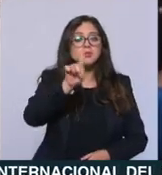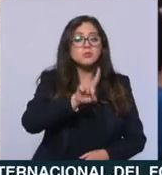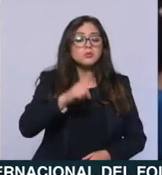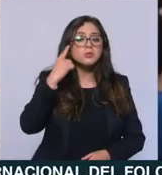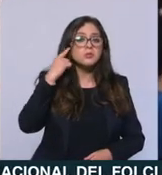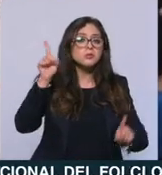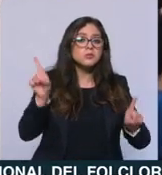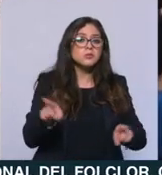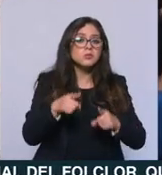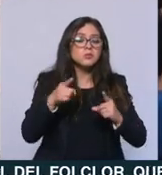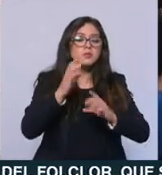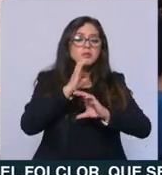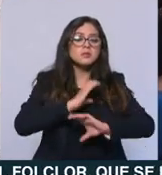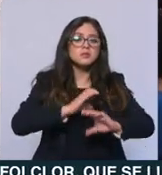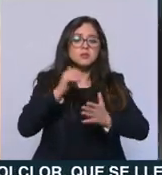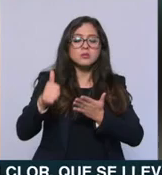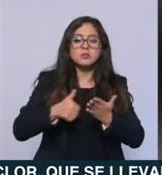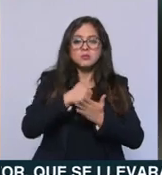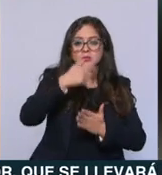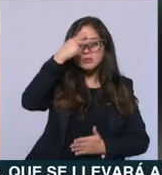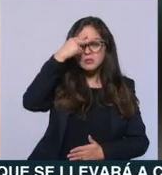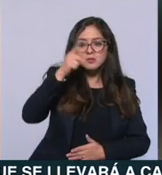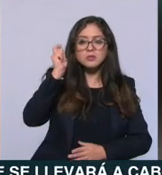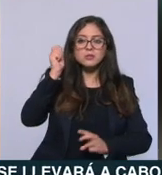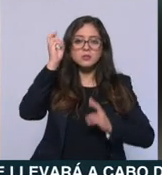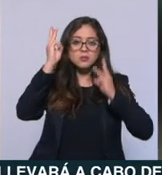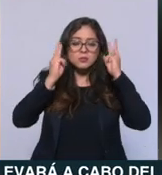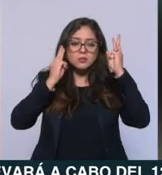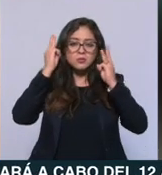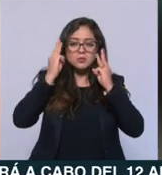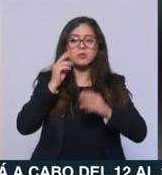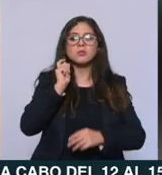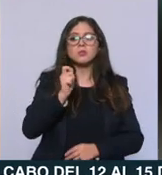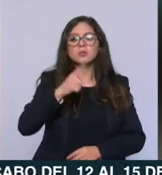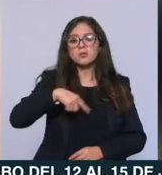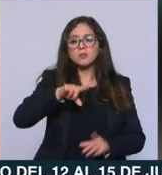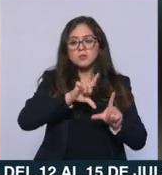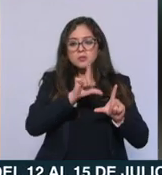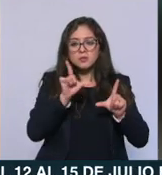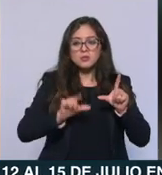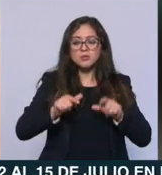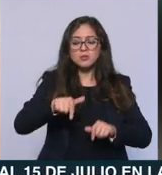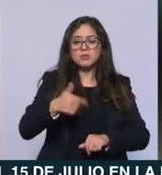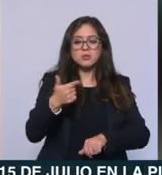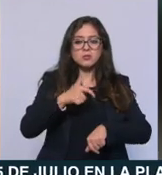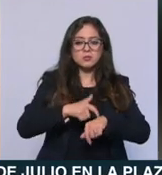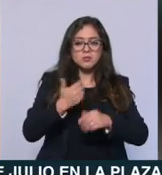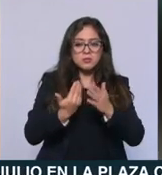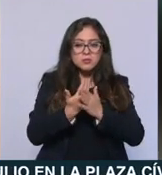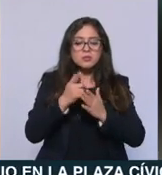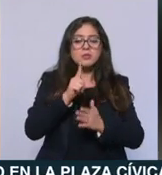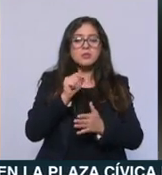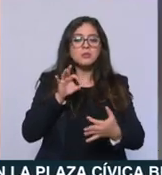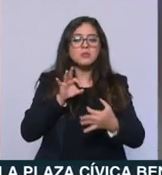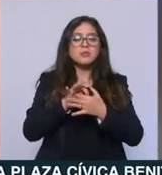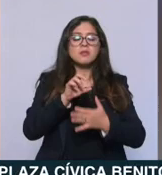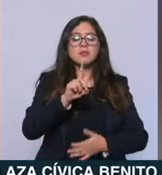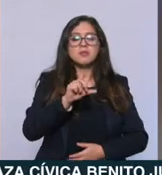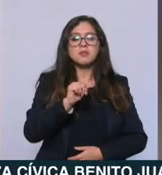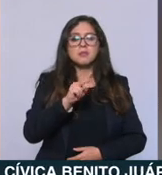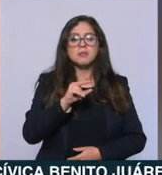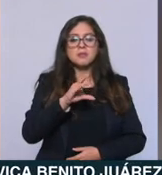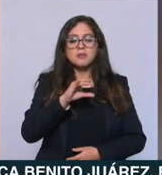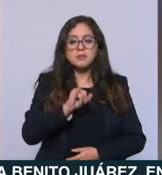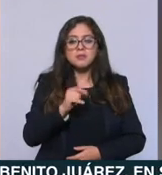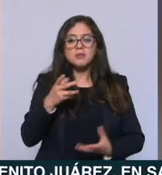música viva con el coro de la Ciudad de México en el Museo Numismático Nacional a las 12 horas y con el ensamble Da Vinci que se presentará